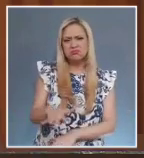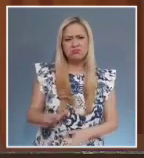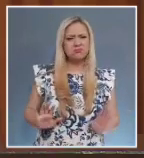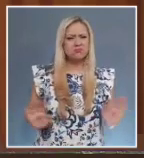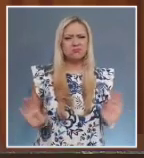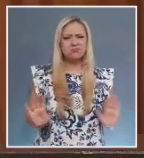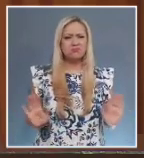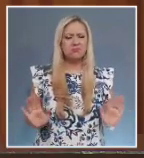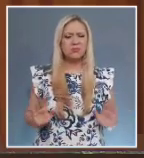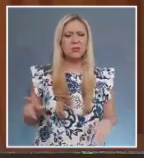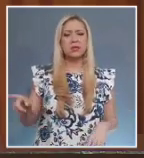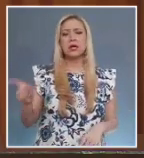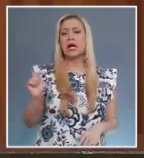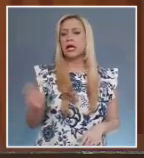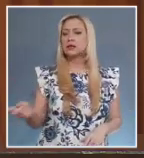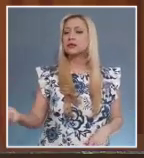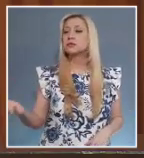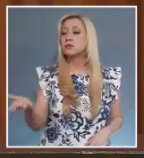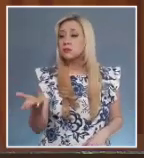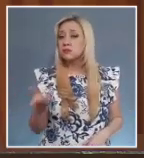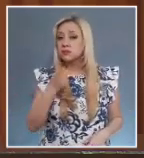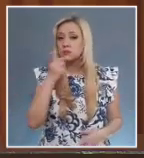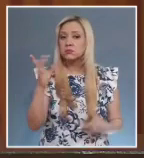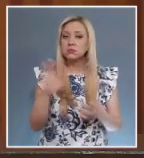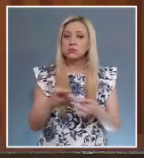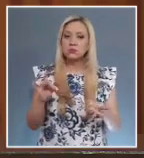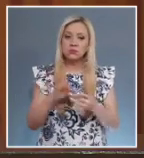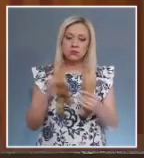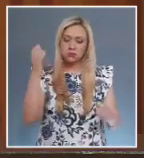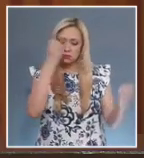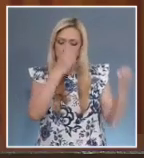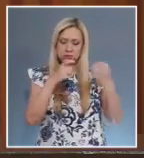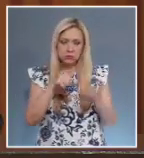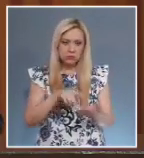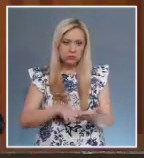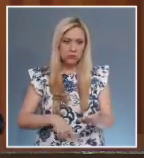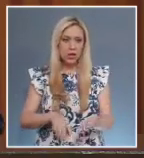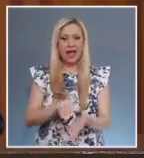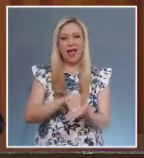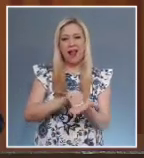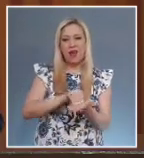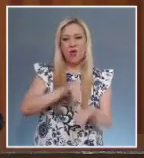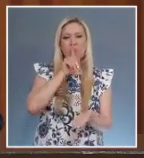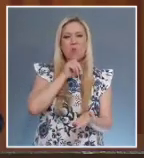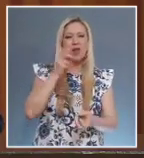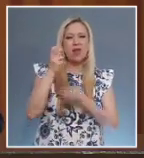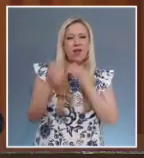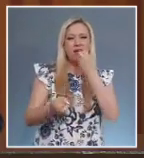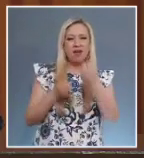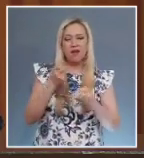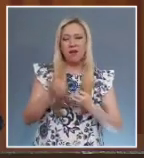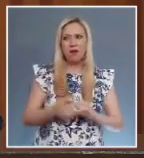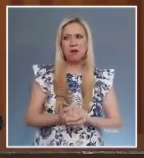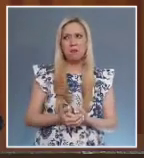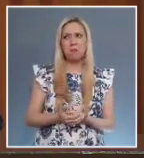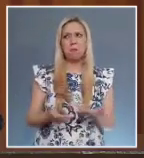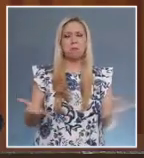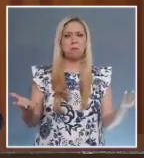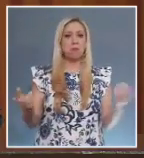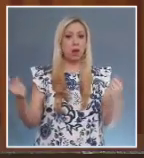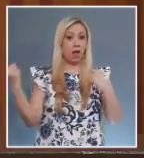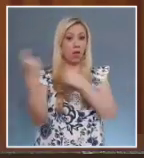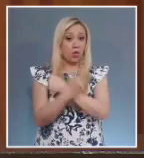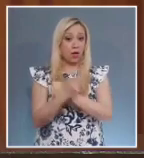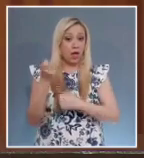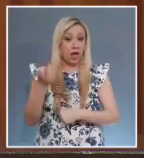no basta la acreditación de la calumnia electoral para que automáticamente haya como consecuencia